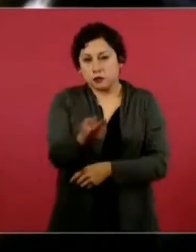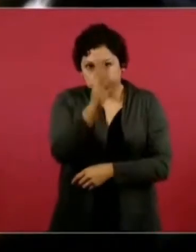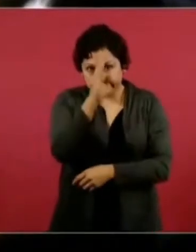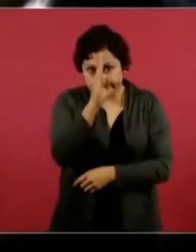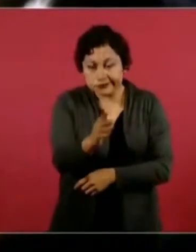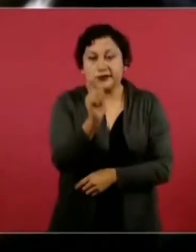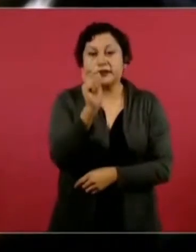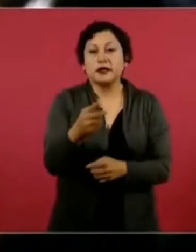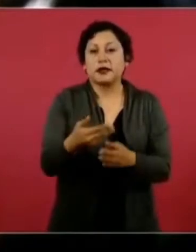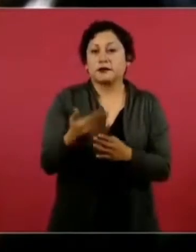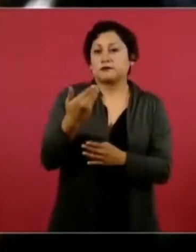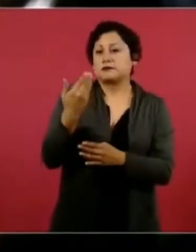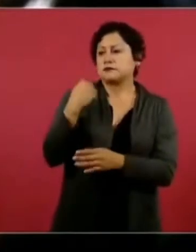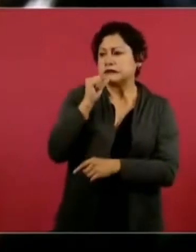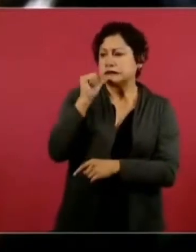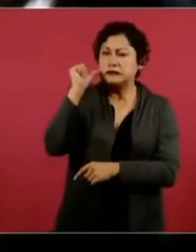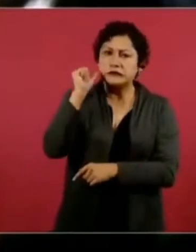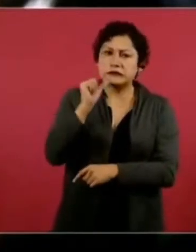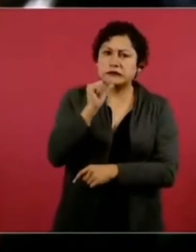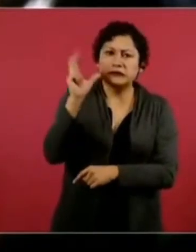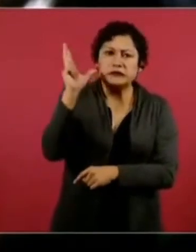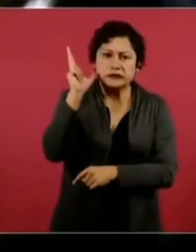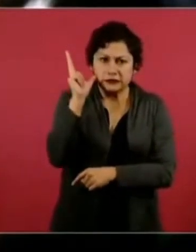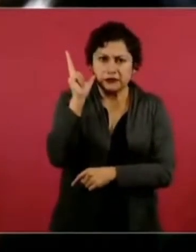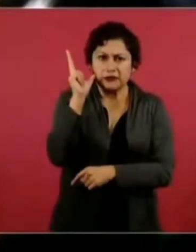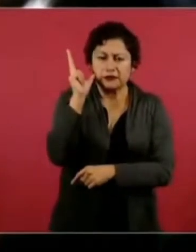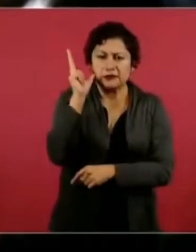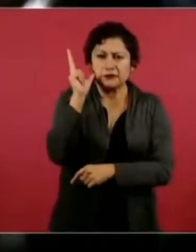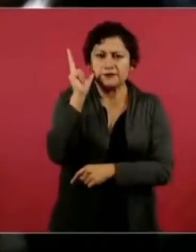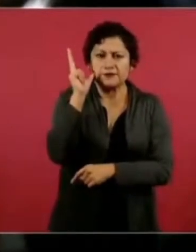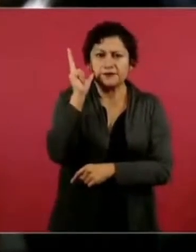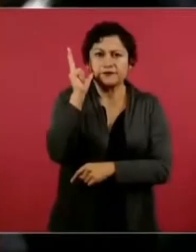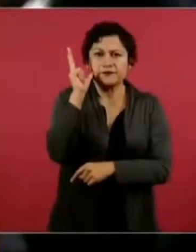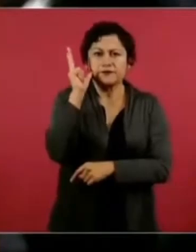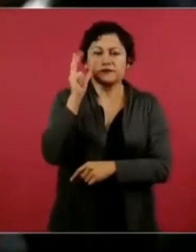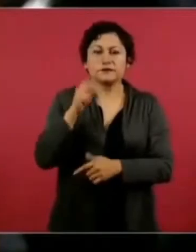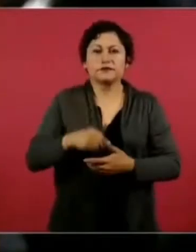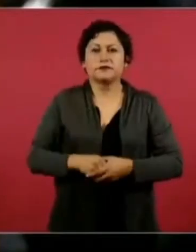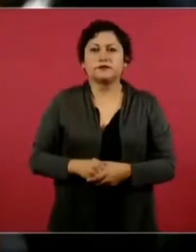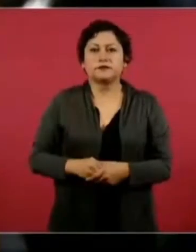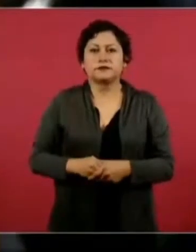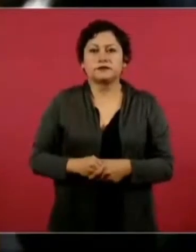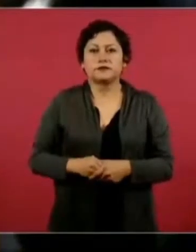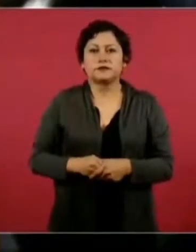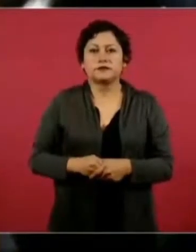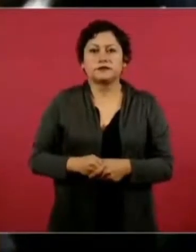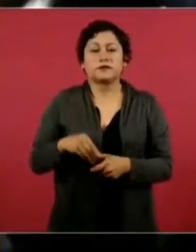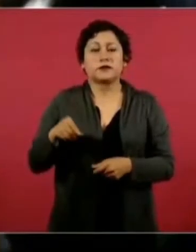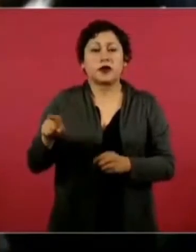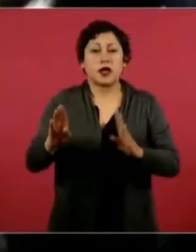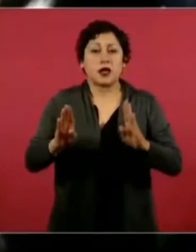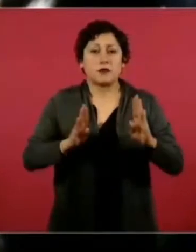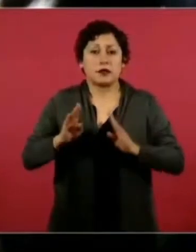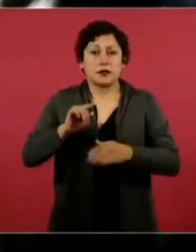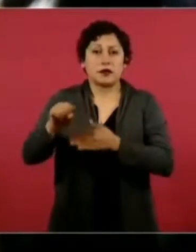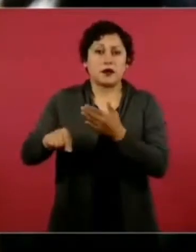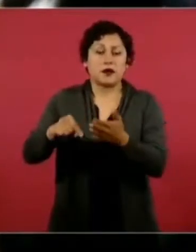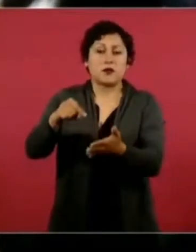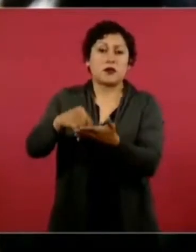días pasados, ayer, antier, hubo un ingreso a las instalaciones militares ahí en